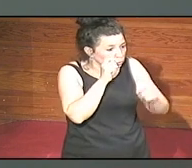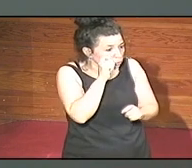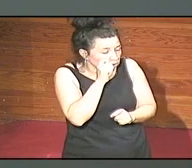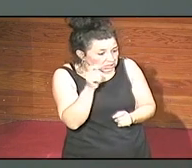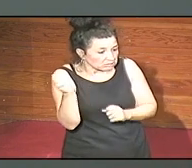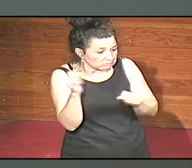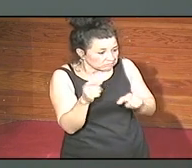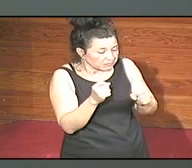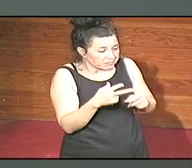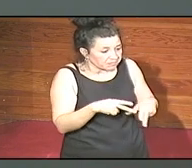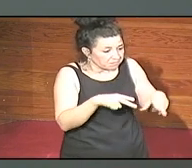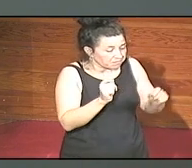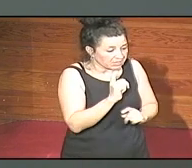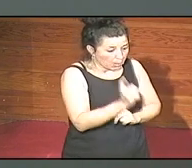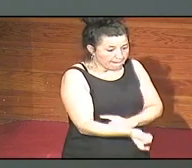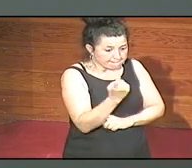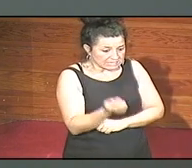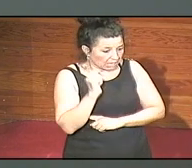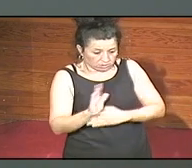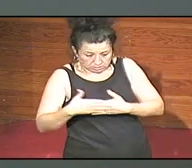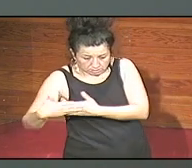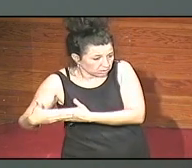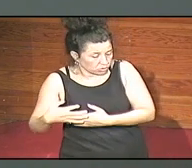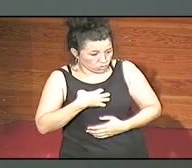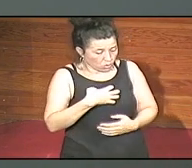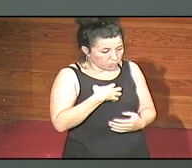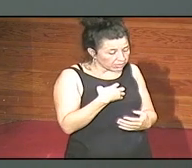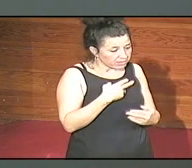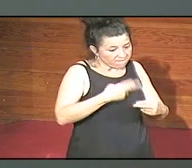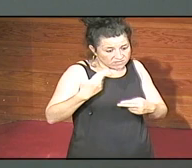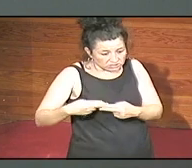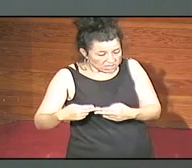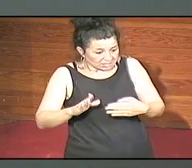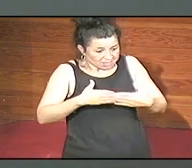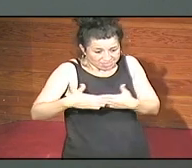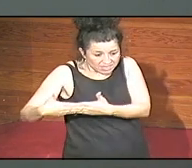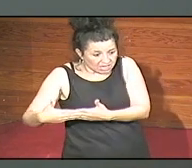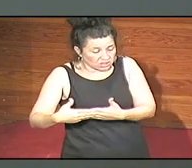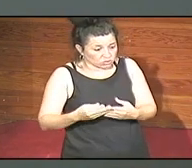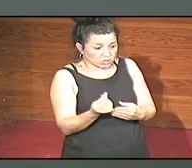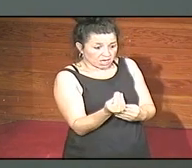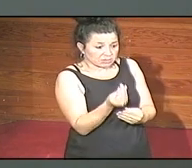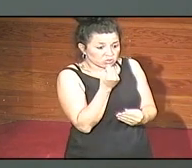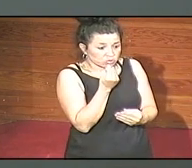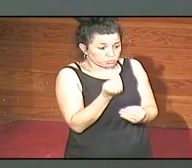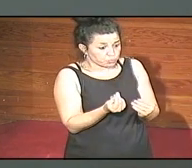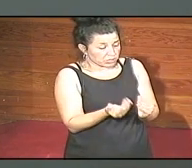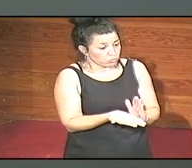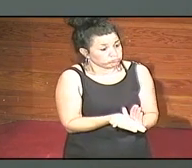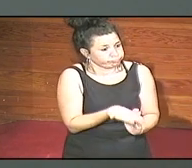y no podían salir en las fronteras cerraron los precios de los alimentos aumentaron entonces muchos tipos